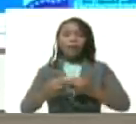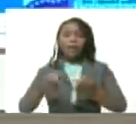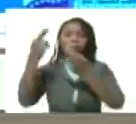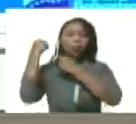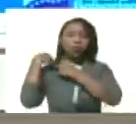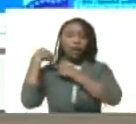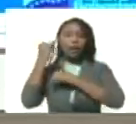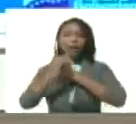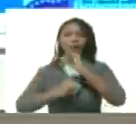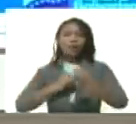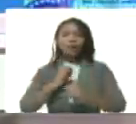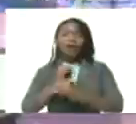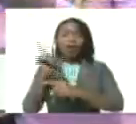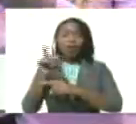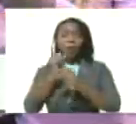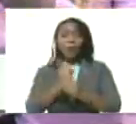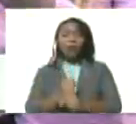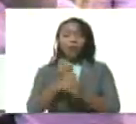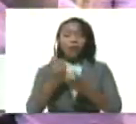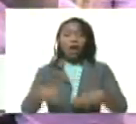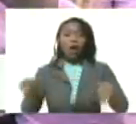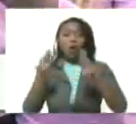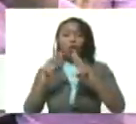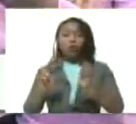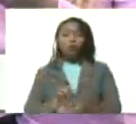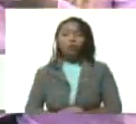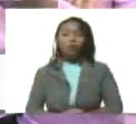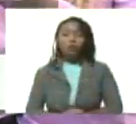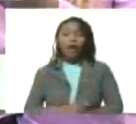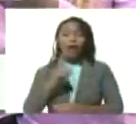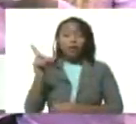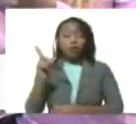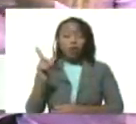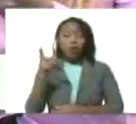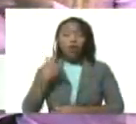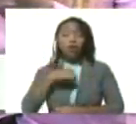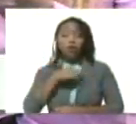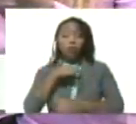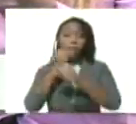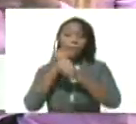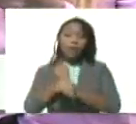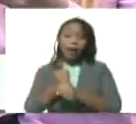internacionales. Es lo que esperamos del sistema de las Naciones Unidas. Es lo menos que esperamos.